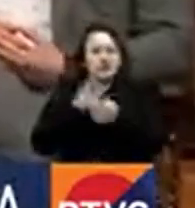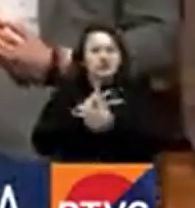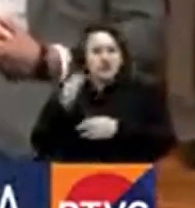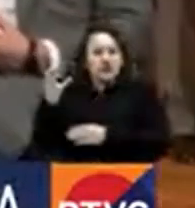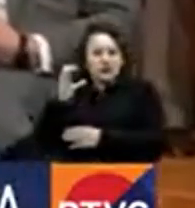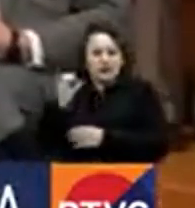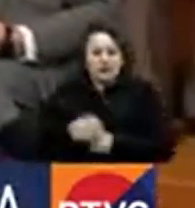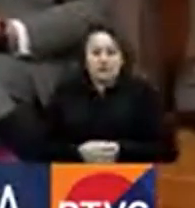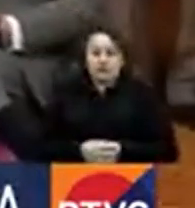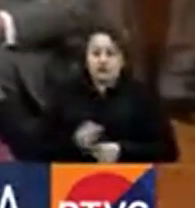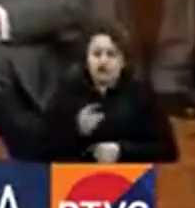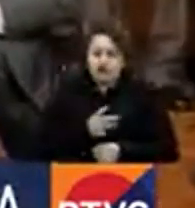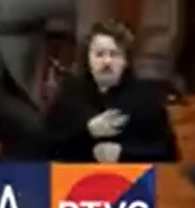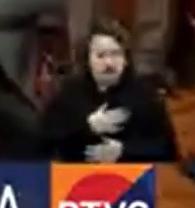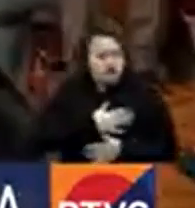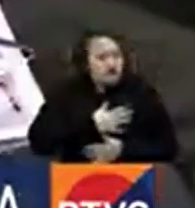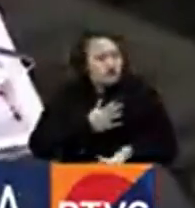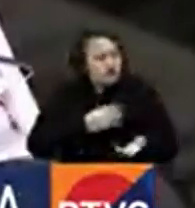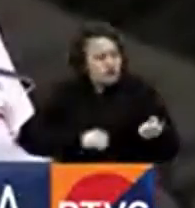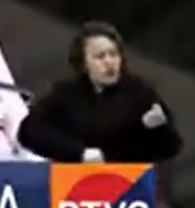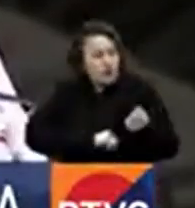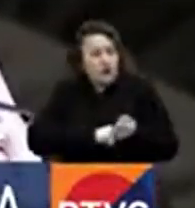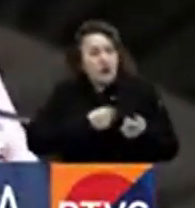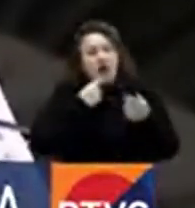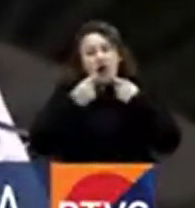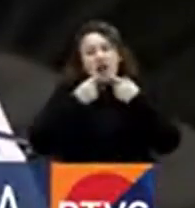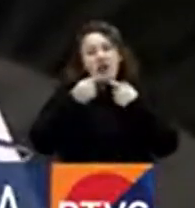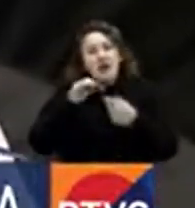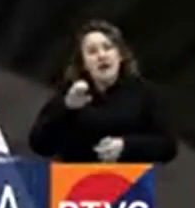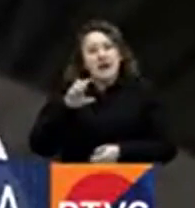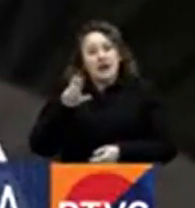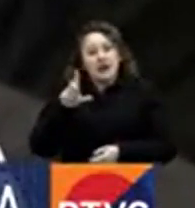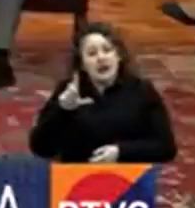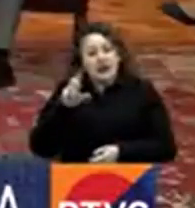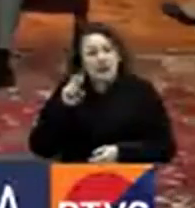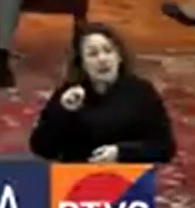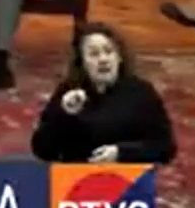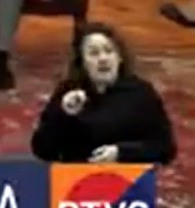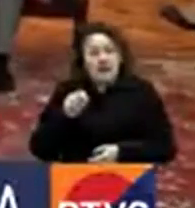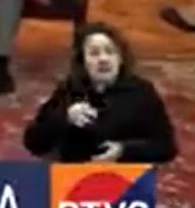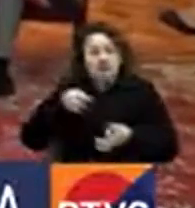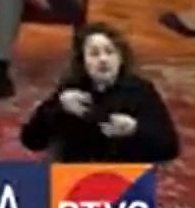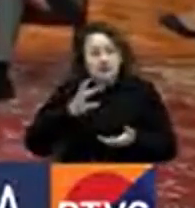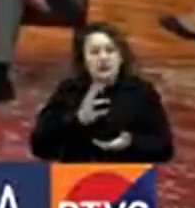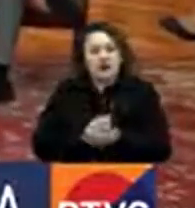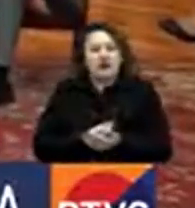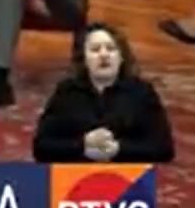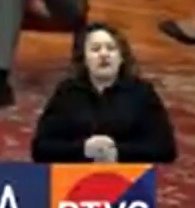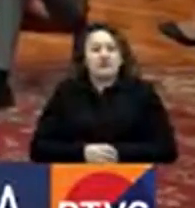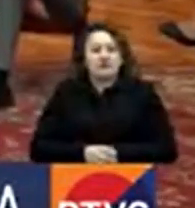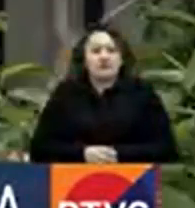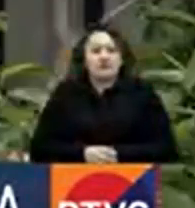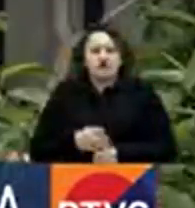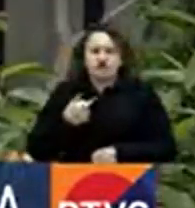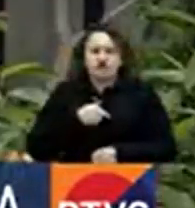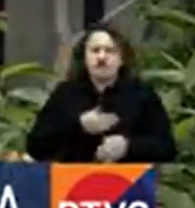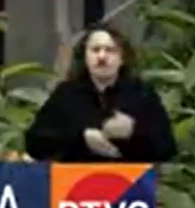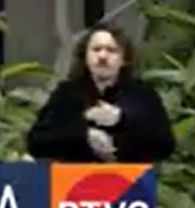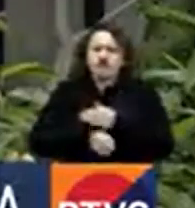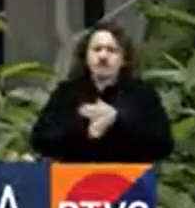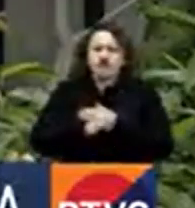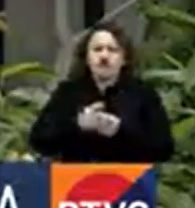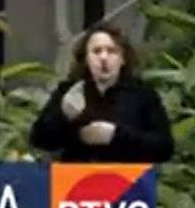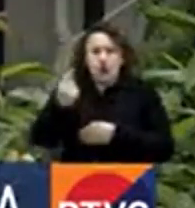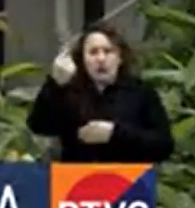ratificó su apoyo a los diálogos con el ELN, proceso del que hace parte como país garante. Que hemos continuado con nuestra política de Estado,